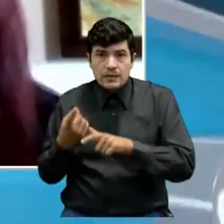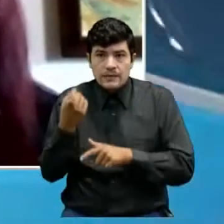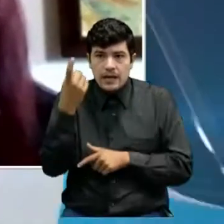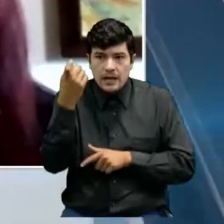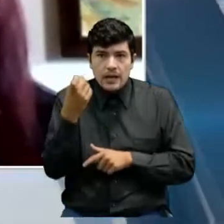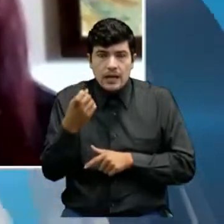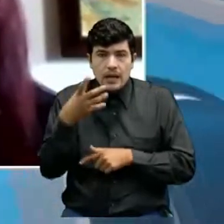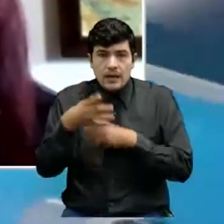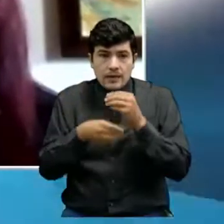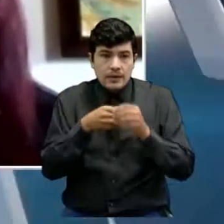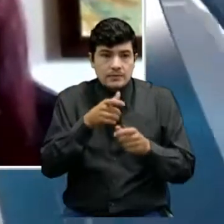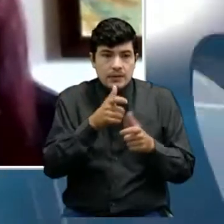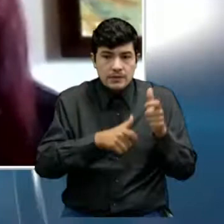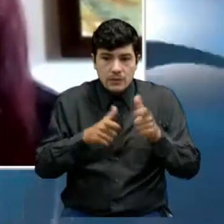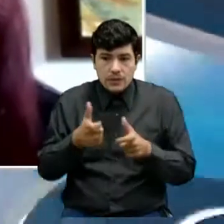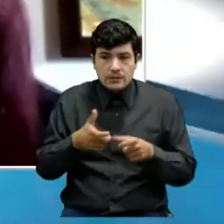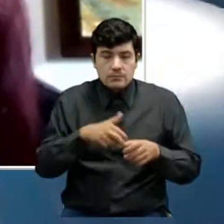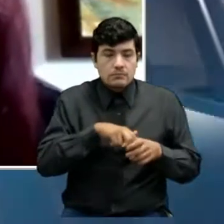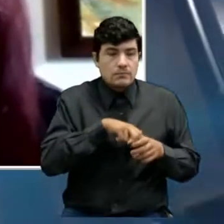recibiendo subsidio de transporte.